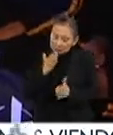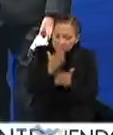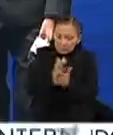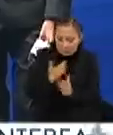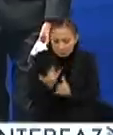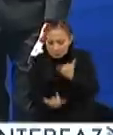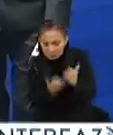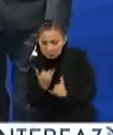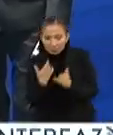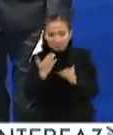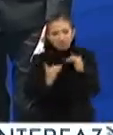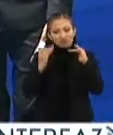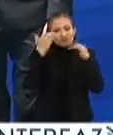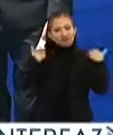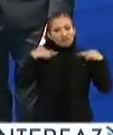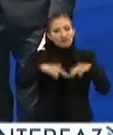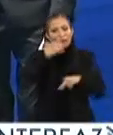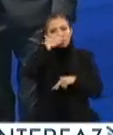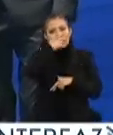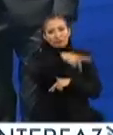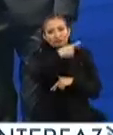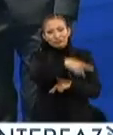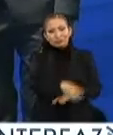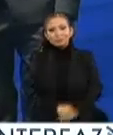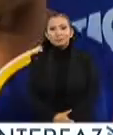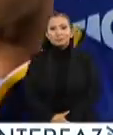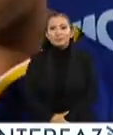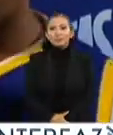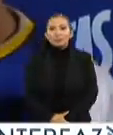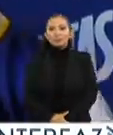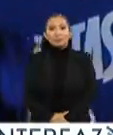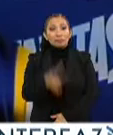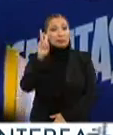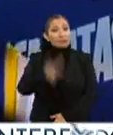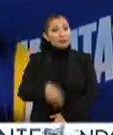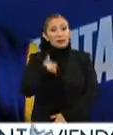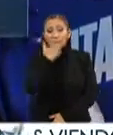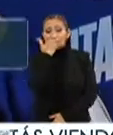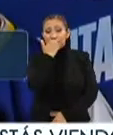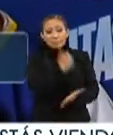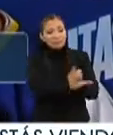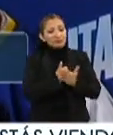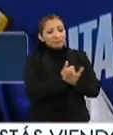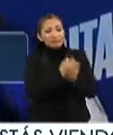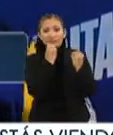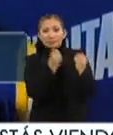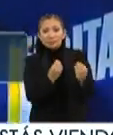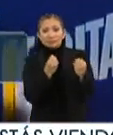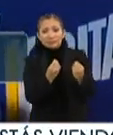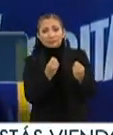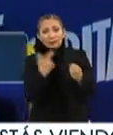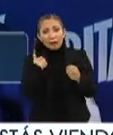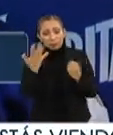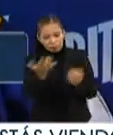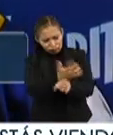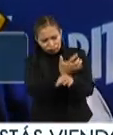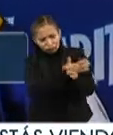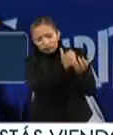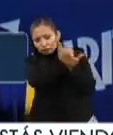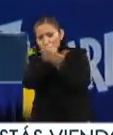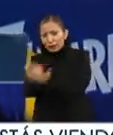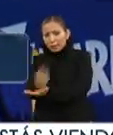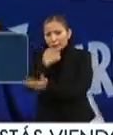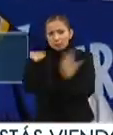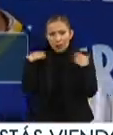la duela y dejar en alto el nombre de la escuela que representan. Pues la verdad es que la escuela nos ha ayudado mucho. Nos han acompañado aquí